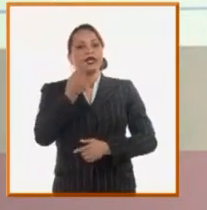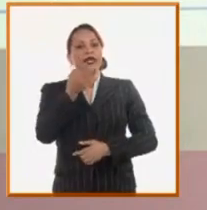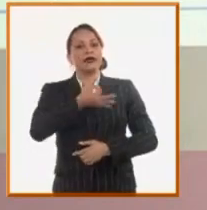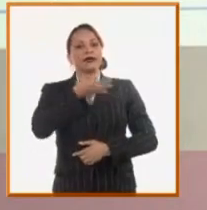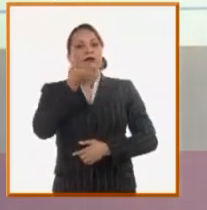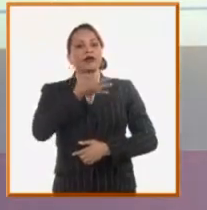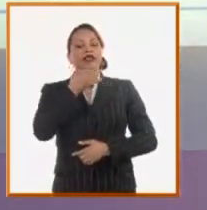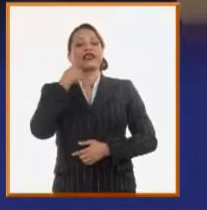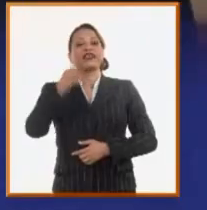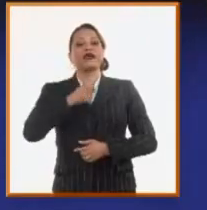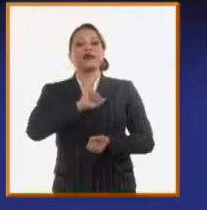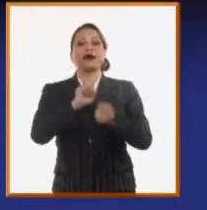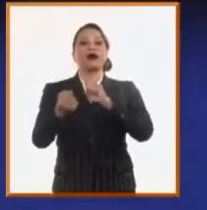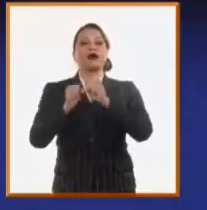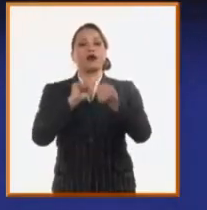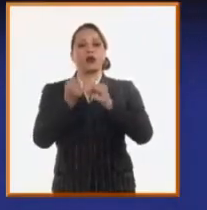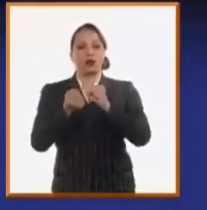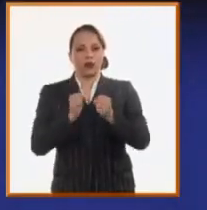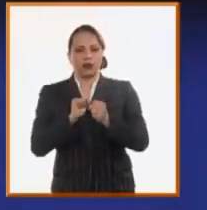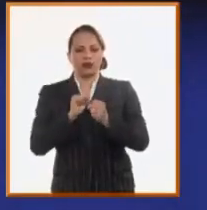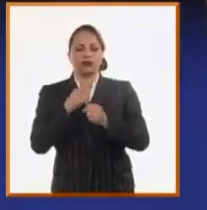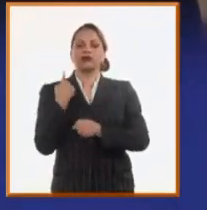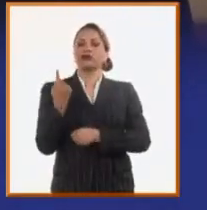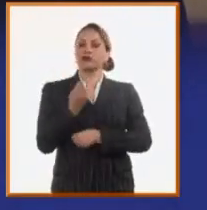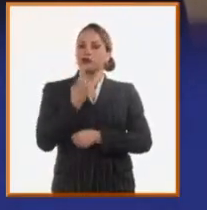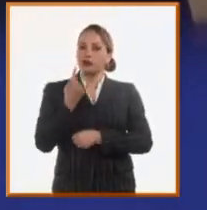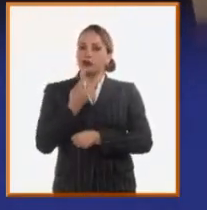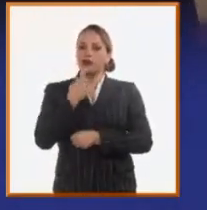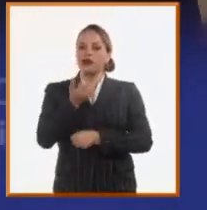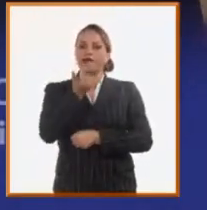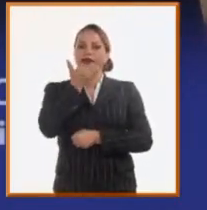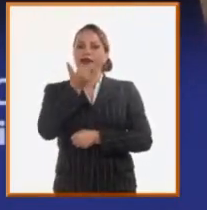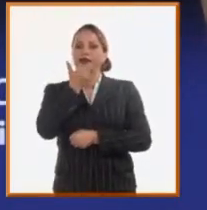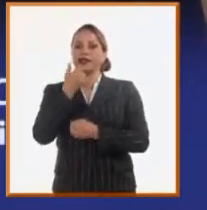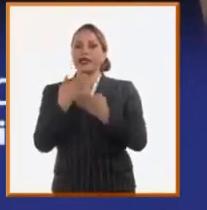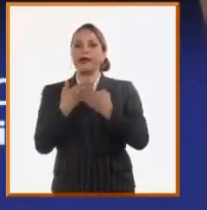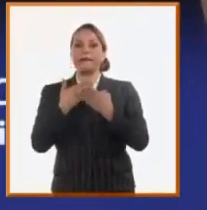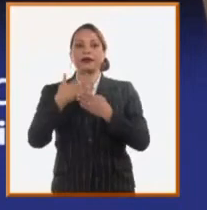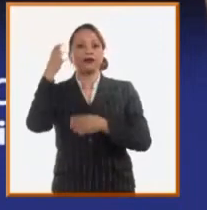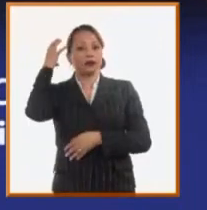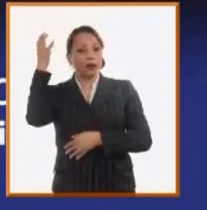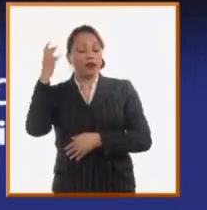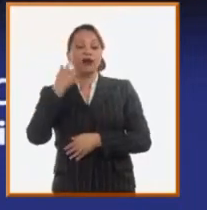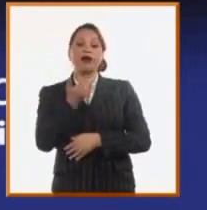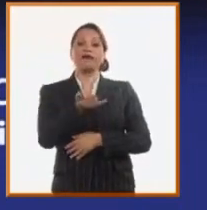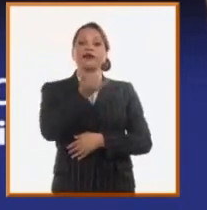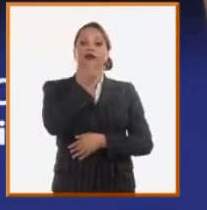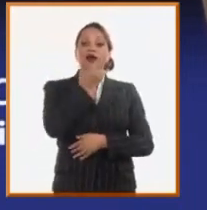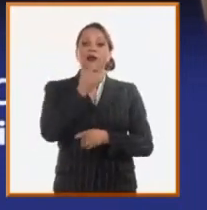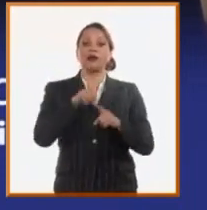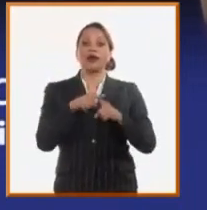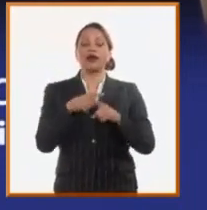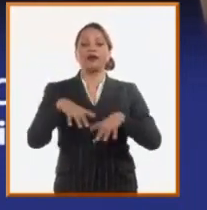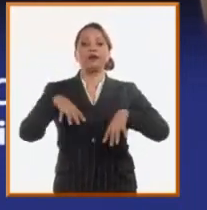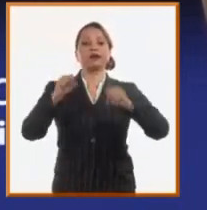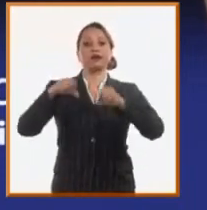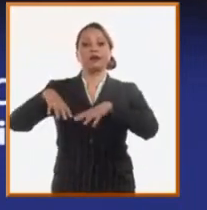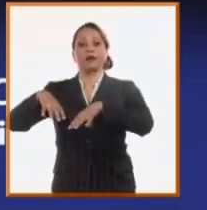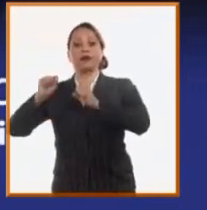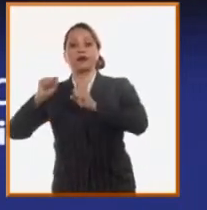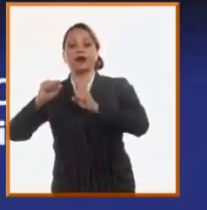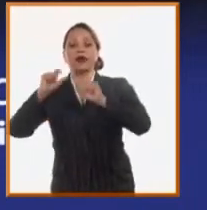el ahorro. Nosotros hemos estado afectando a la empresa estatal socialista con cortes y disminución de